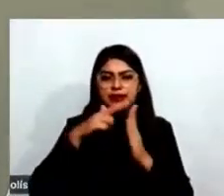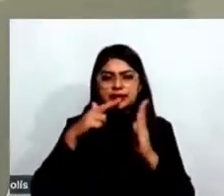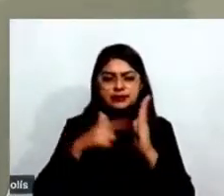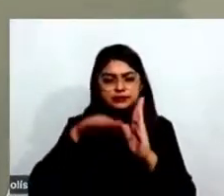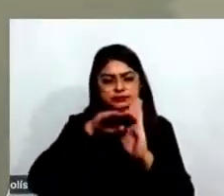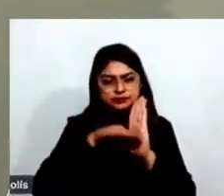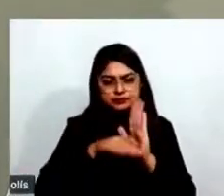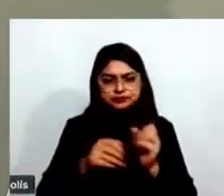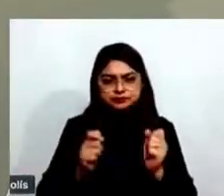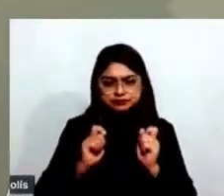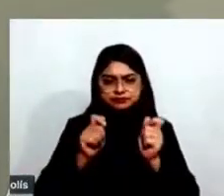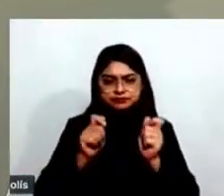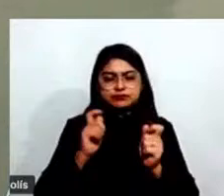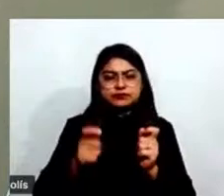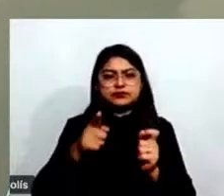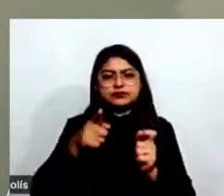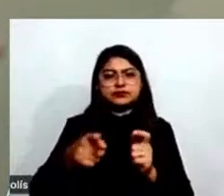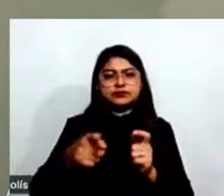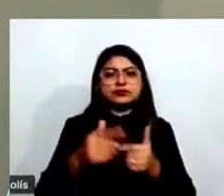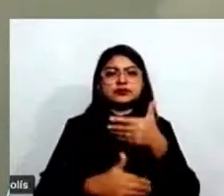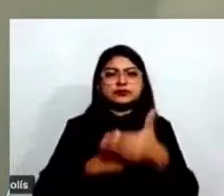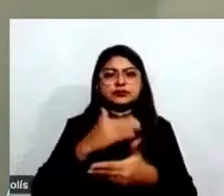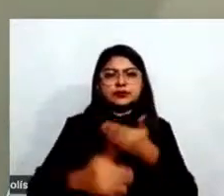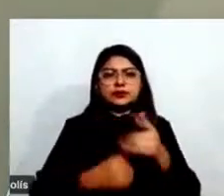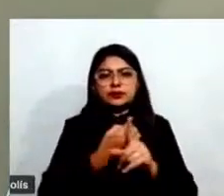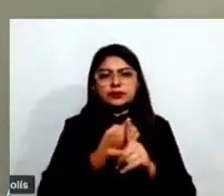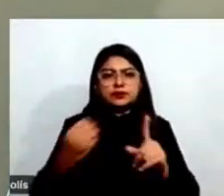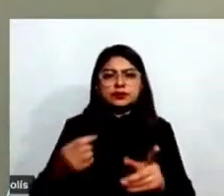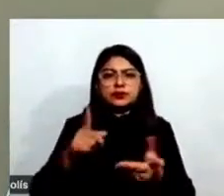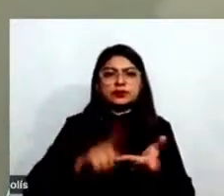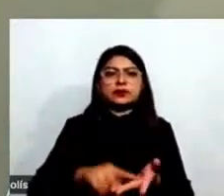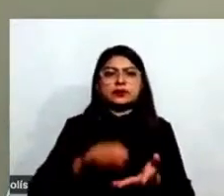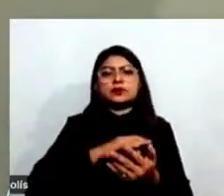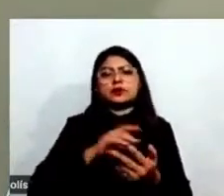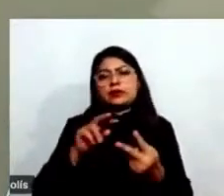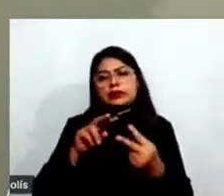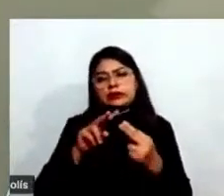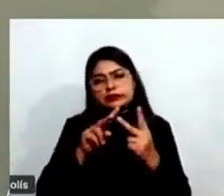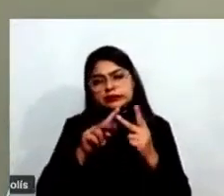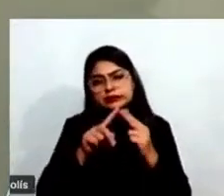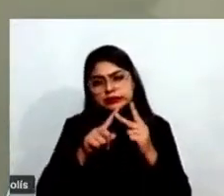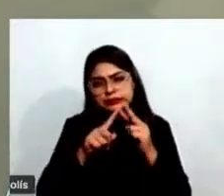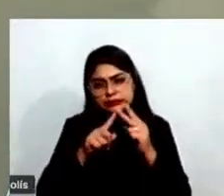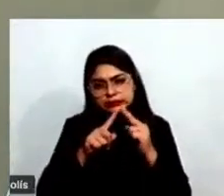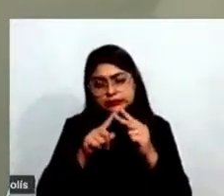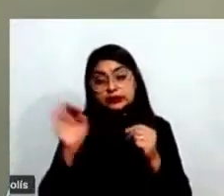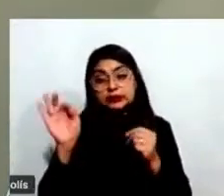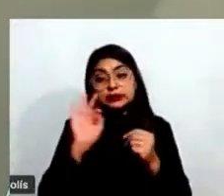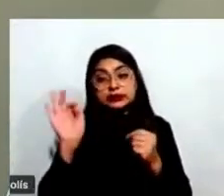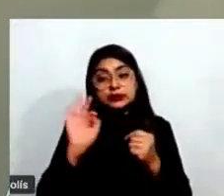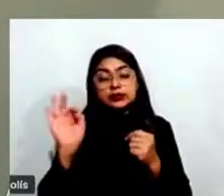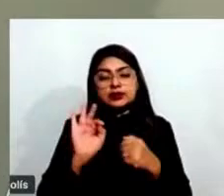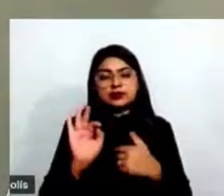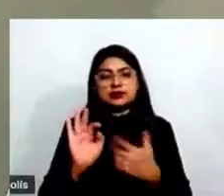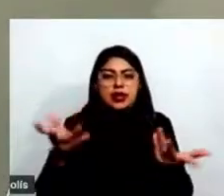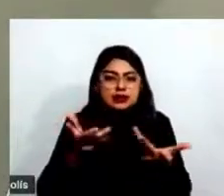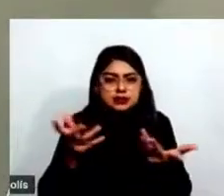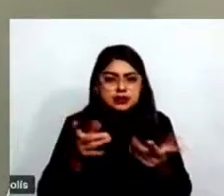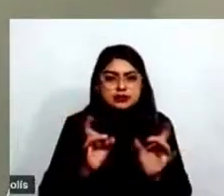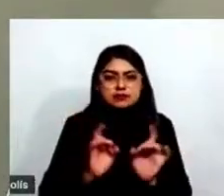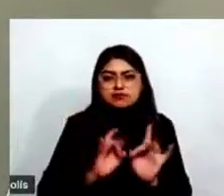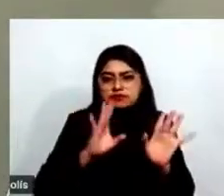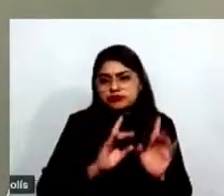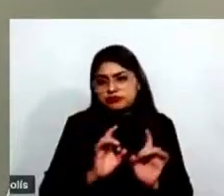causal disciplinaria, habrían como dos eventuales opciones adicionales. Pero insisto, lo que ha hecho la Corte es más o